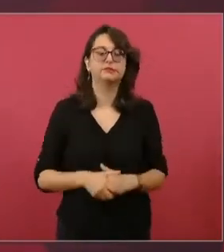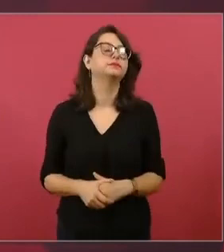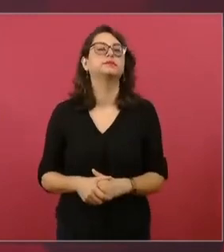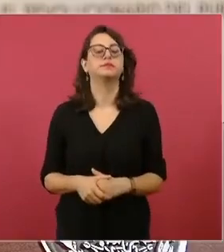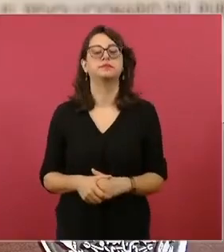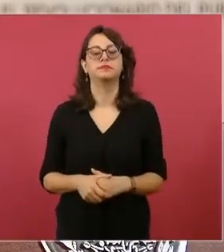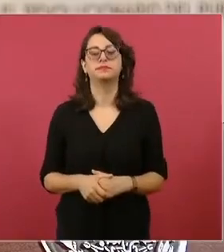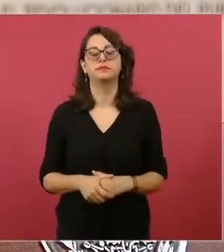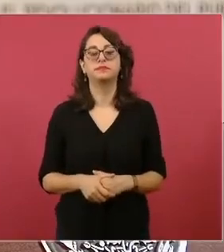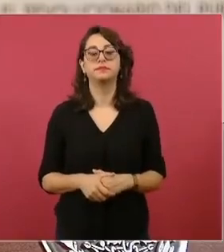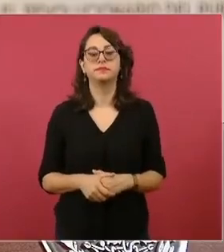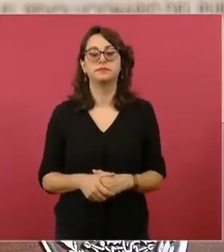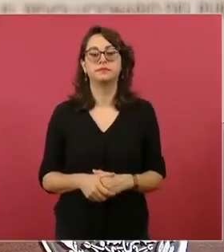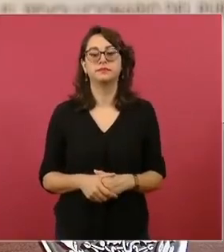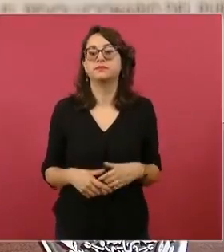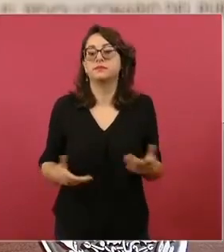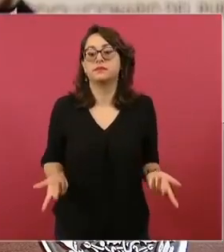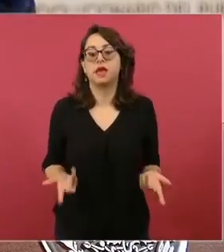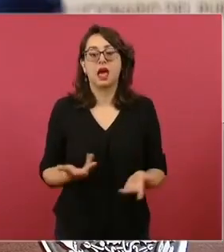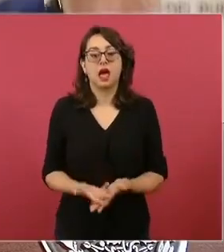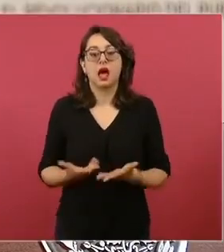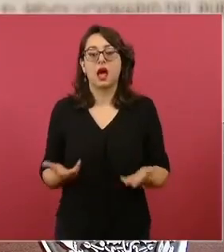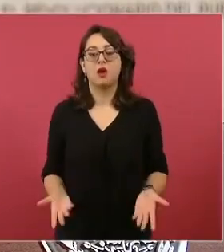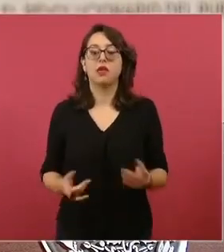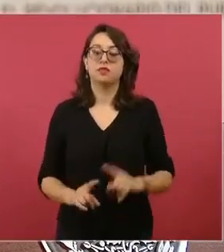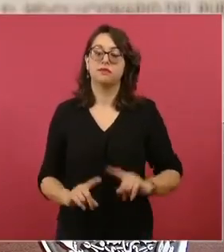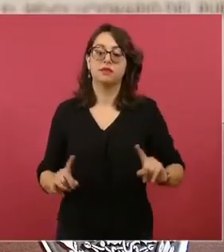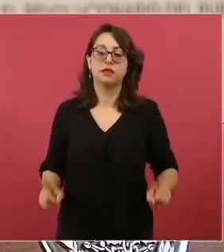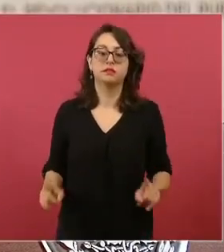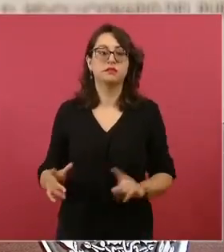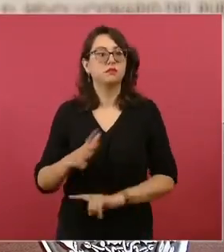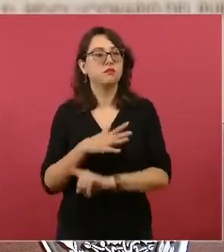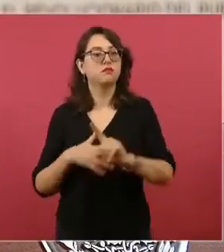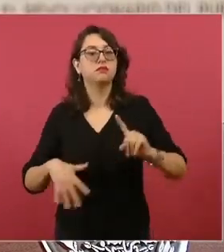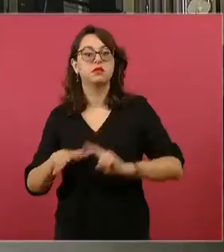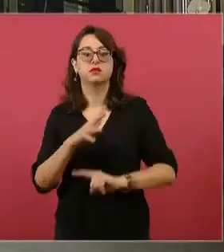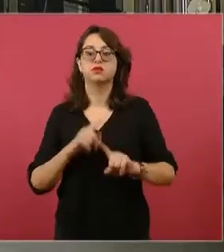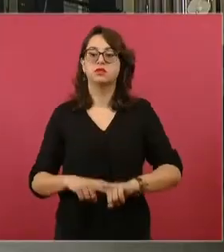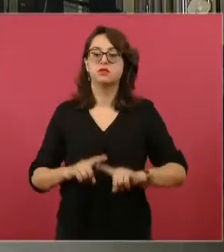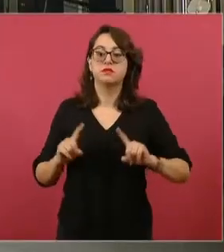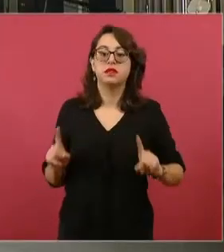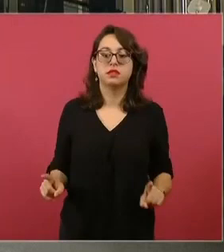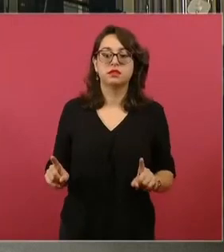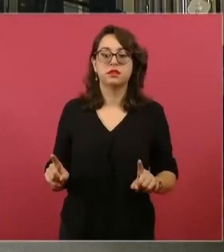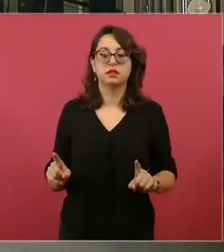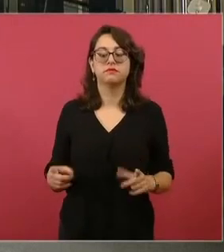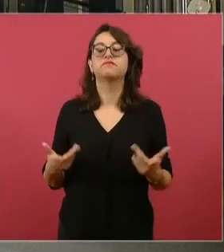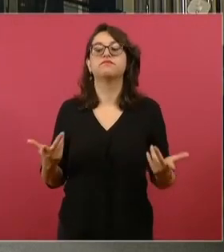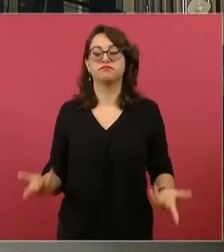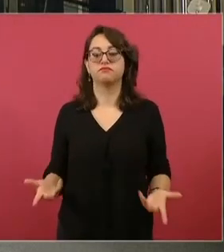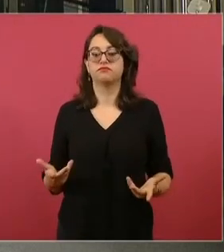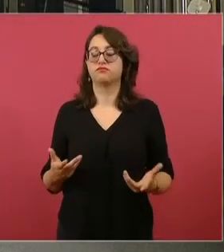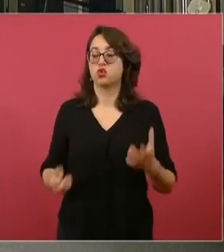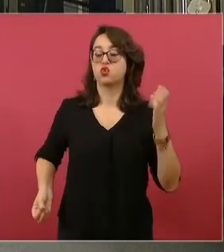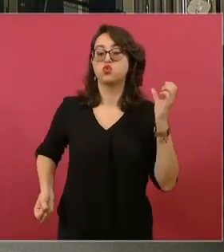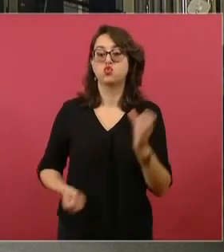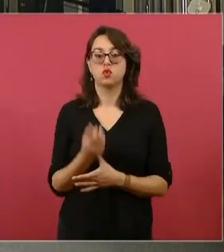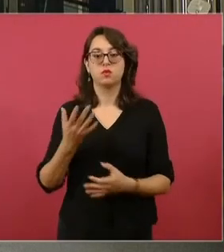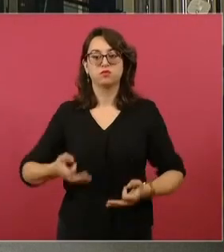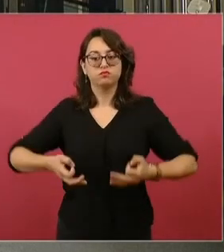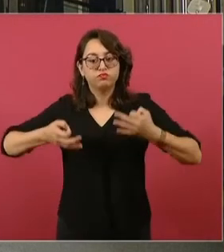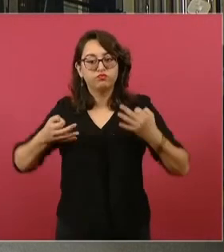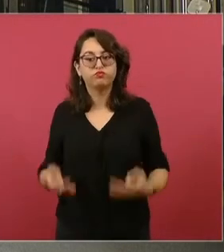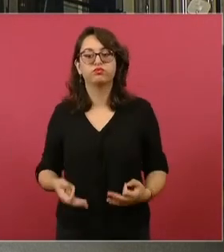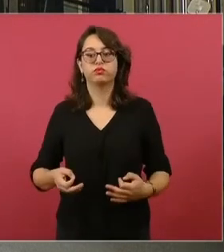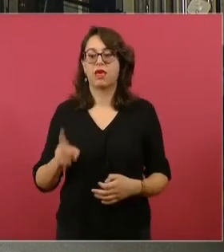Entonces, ahora estamos viviendo una etapa nueva, se está haciendo valer una auténtica